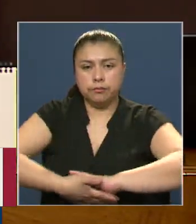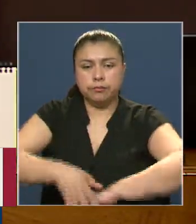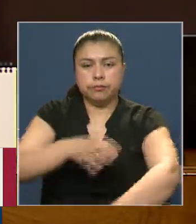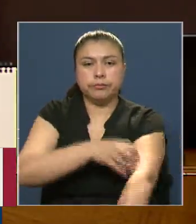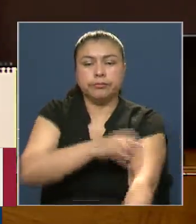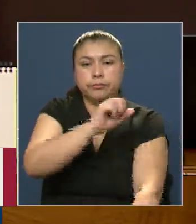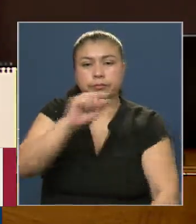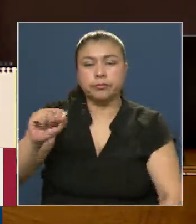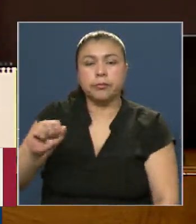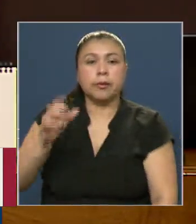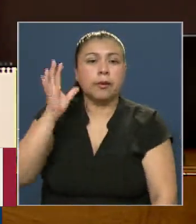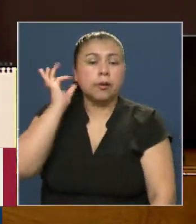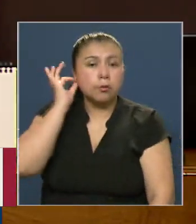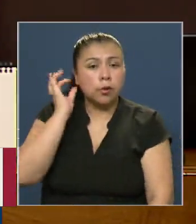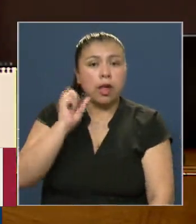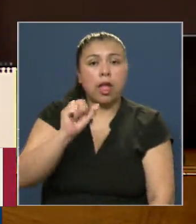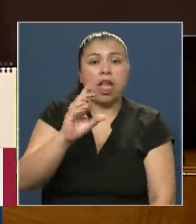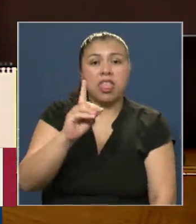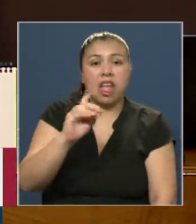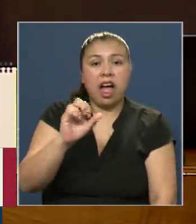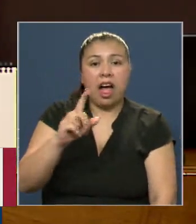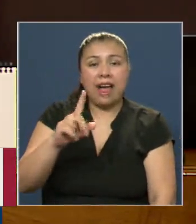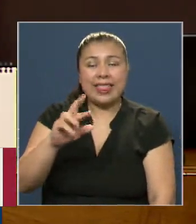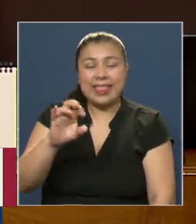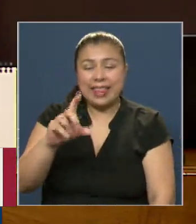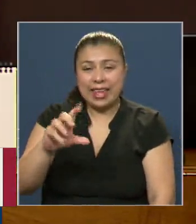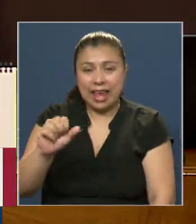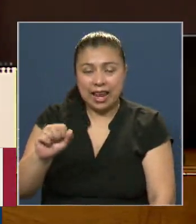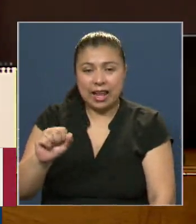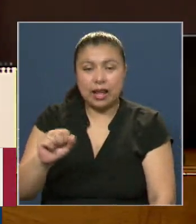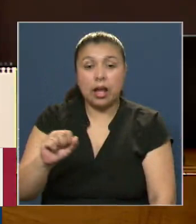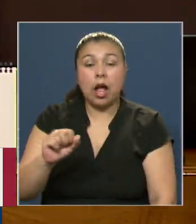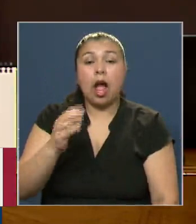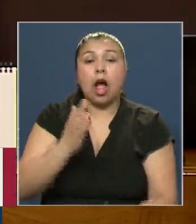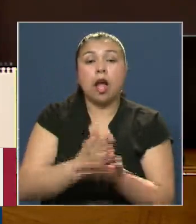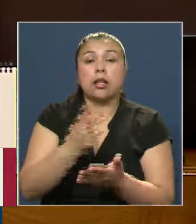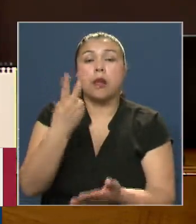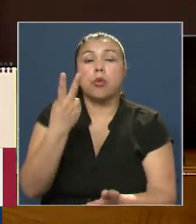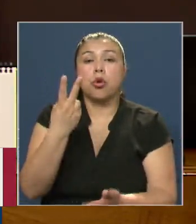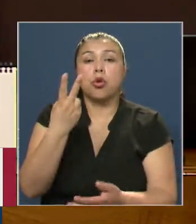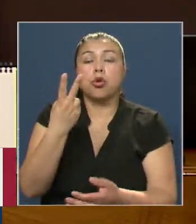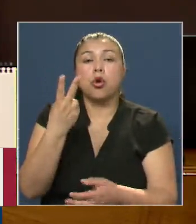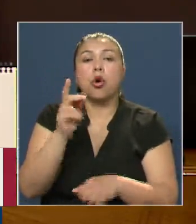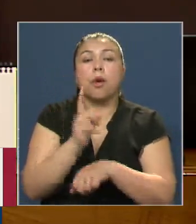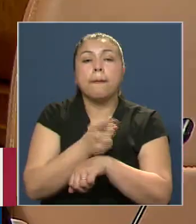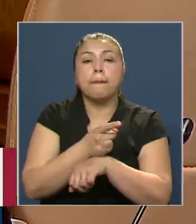diputada Daniela Chicardini, hasta por 2 minutos 19 segundos.